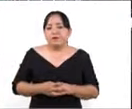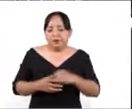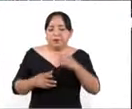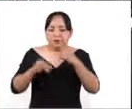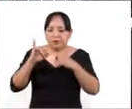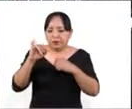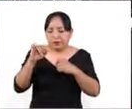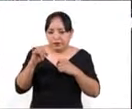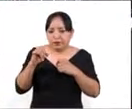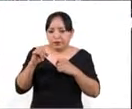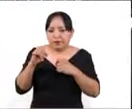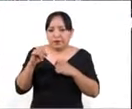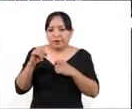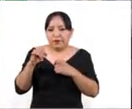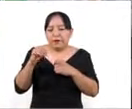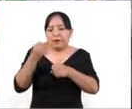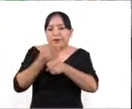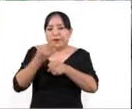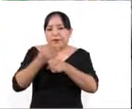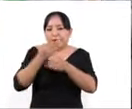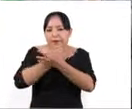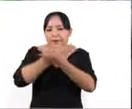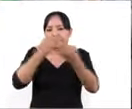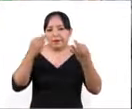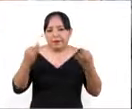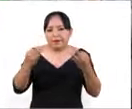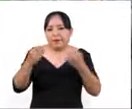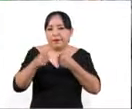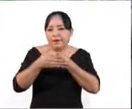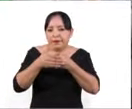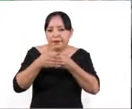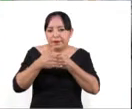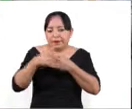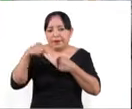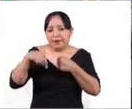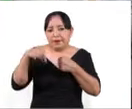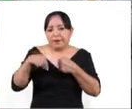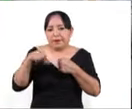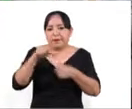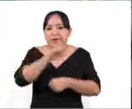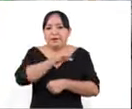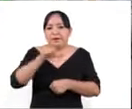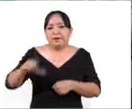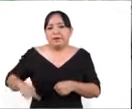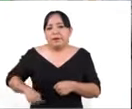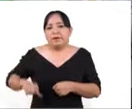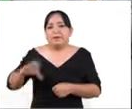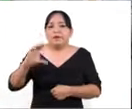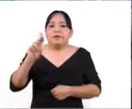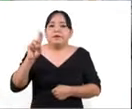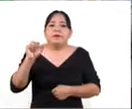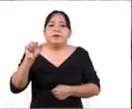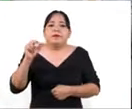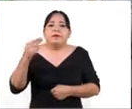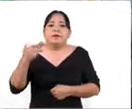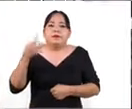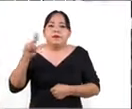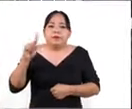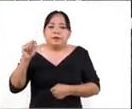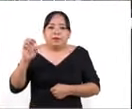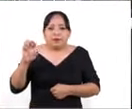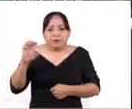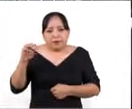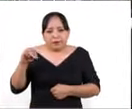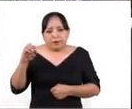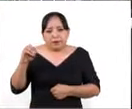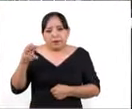le voy a pasar la palabra al secretario de Gobierno, particularmente aquí en la Alcaldía Cuauhtémoc, que hay un mayor